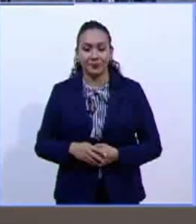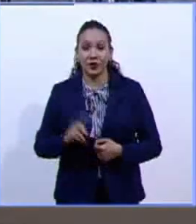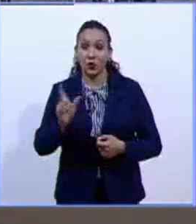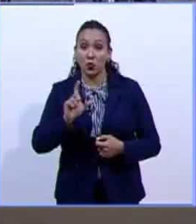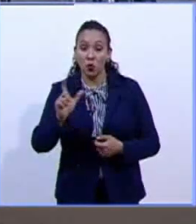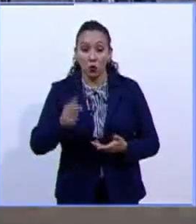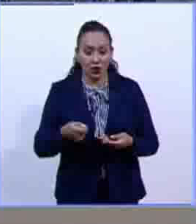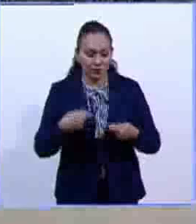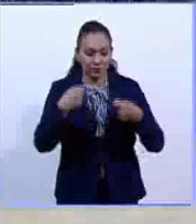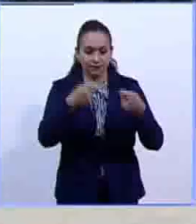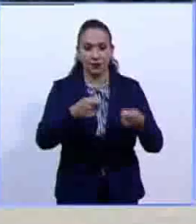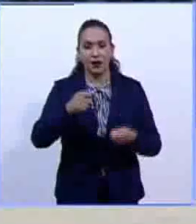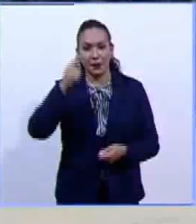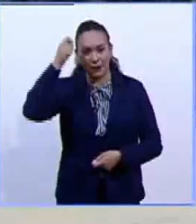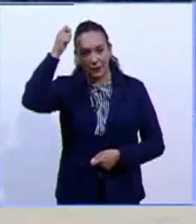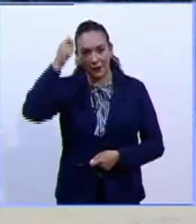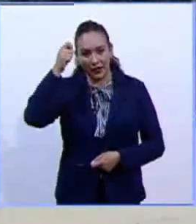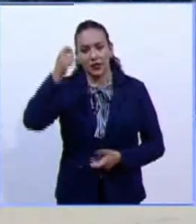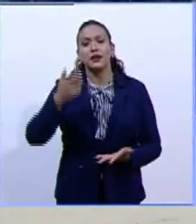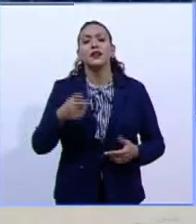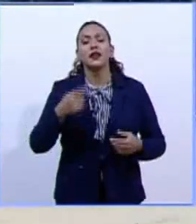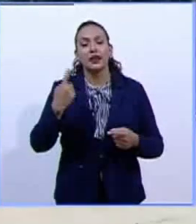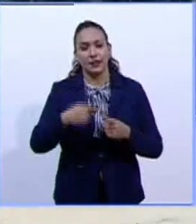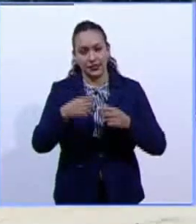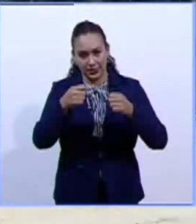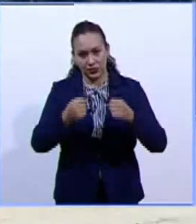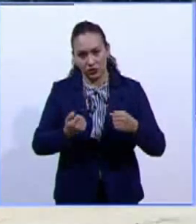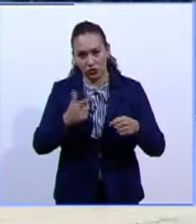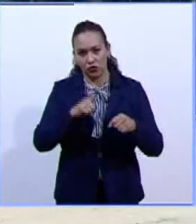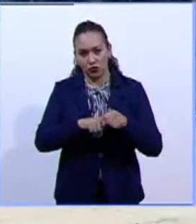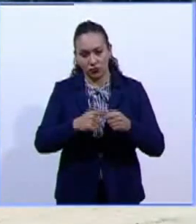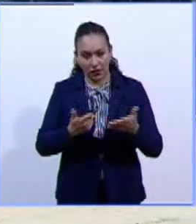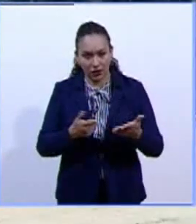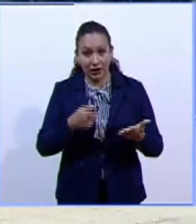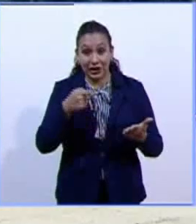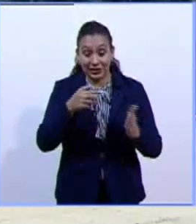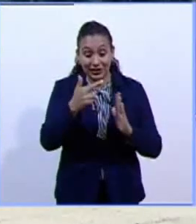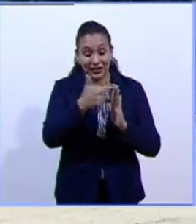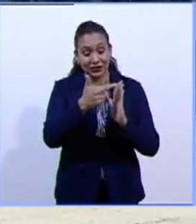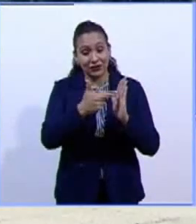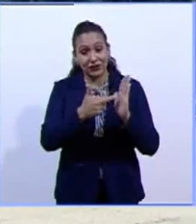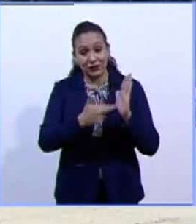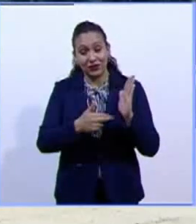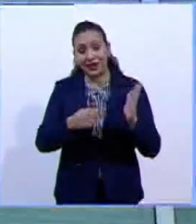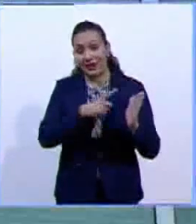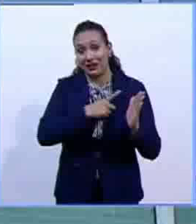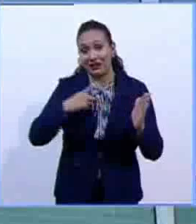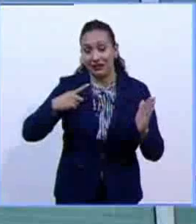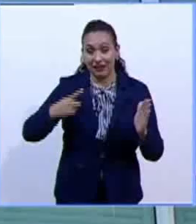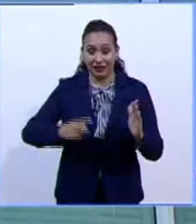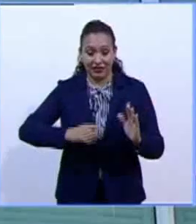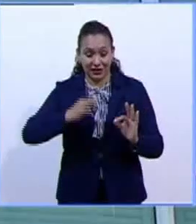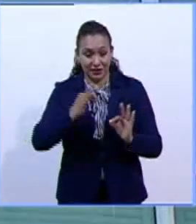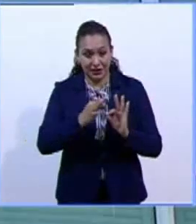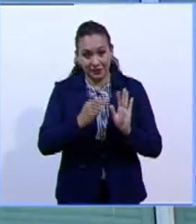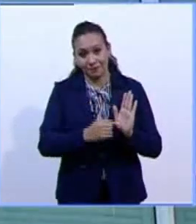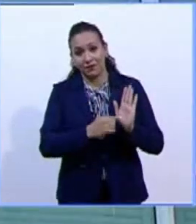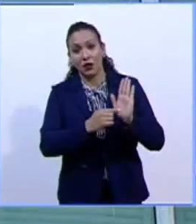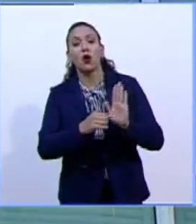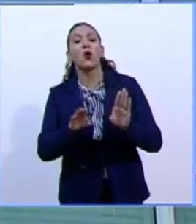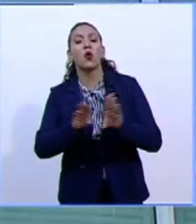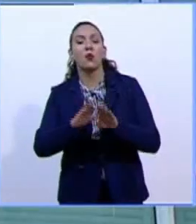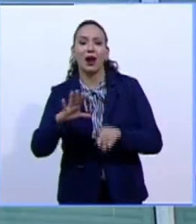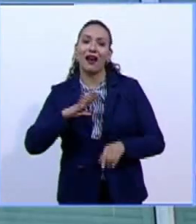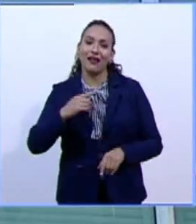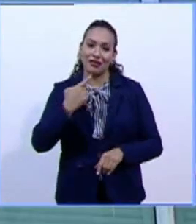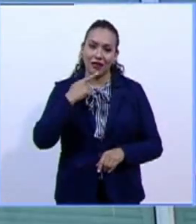de pensión emitida por el Seguro Social constituye un requisito de procedencia que debe exhibirse con la demanda cuando